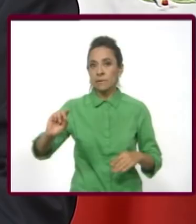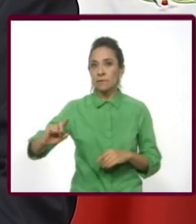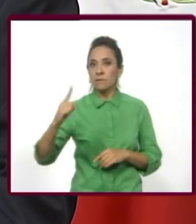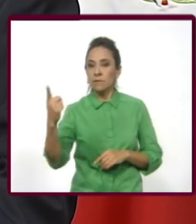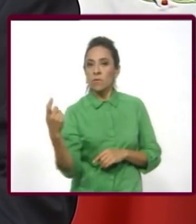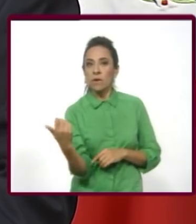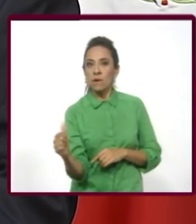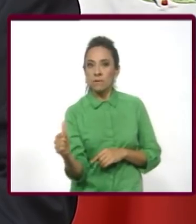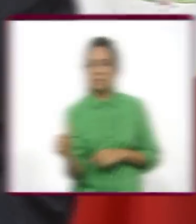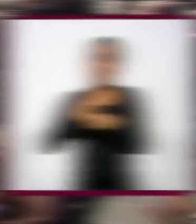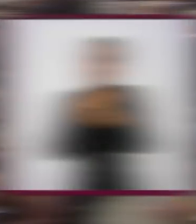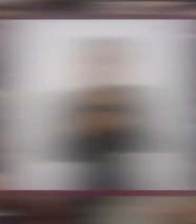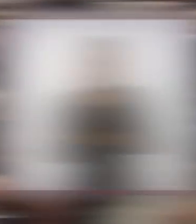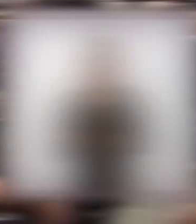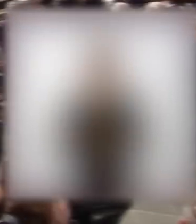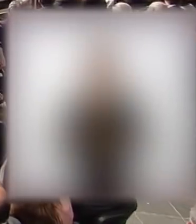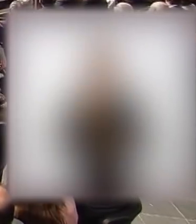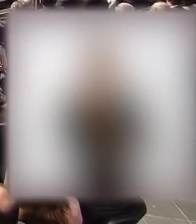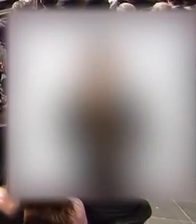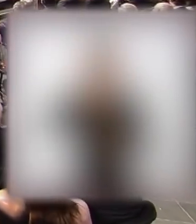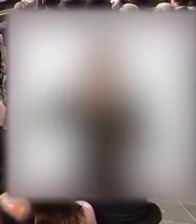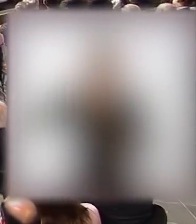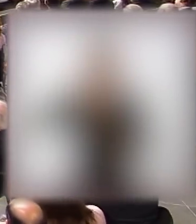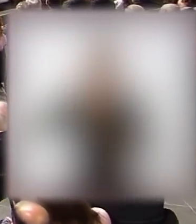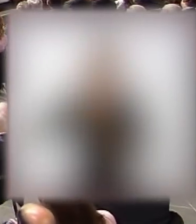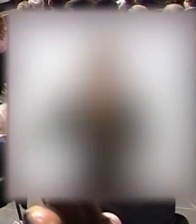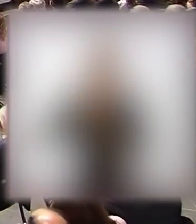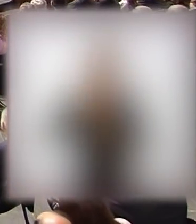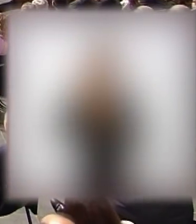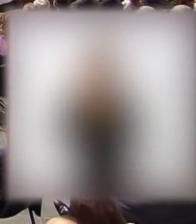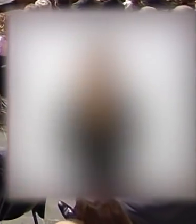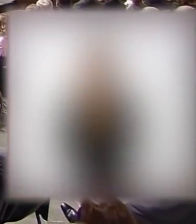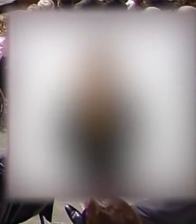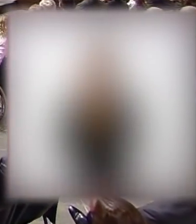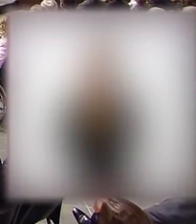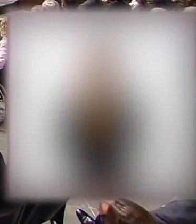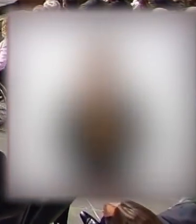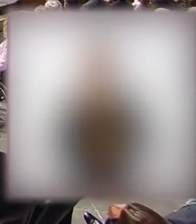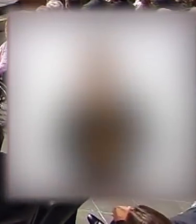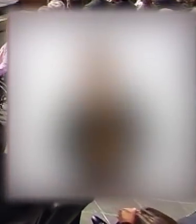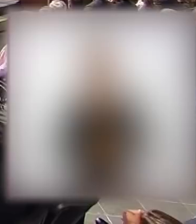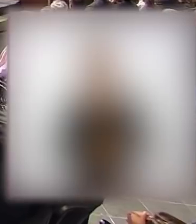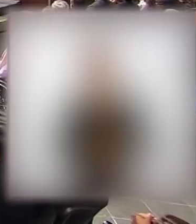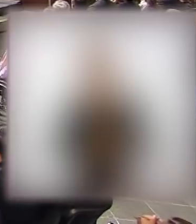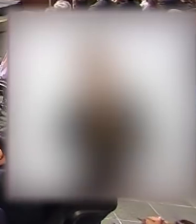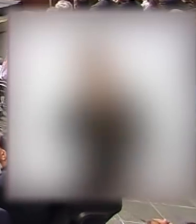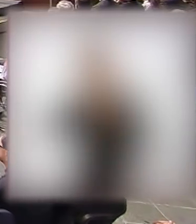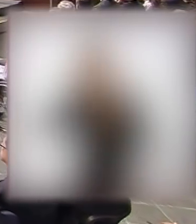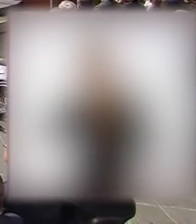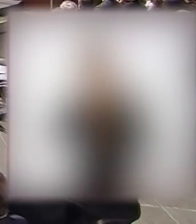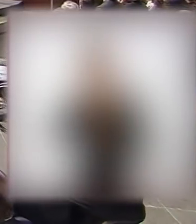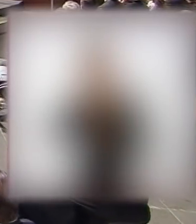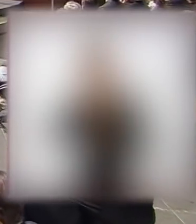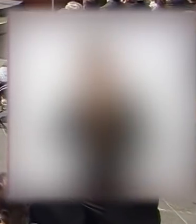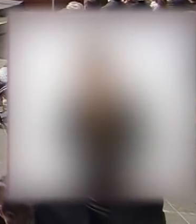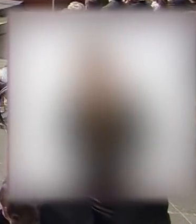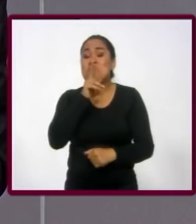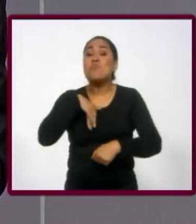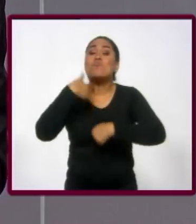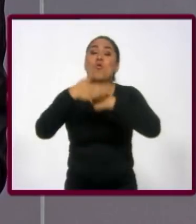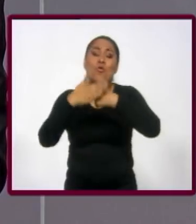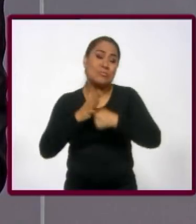31 de agosto del presente año. Y el día 3, el jefe del Ejecutivo ofreció un mensaje con motivo de su último informe de